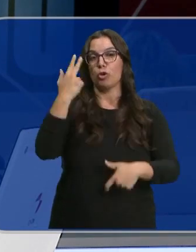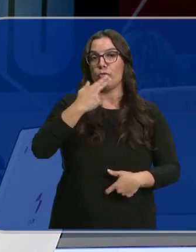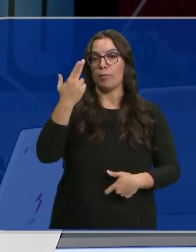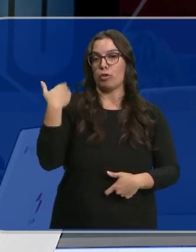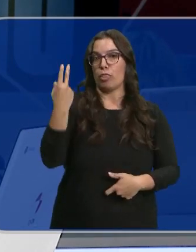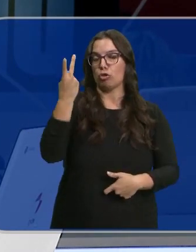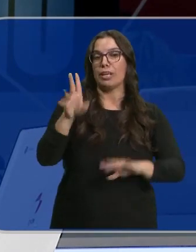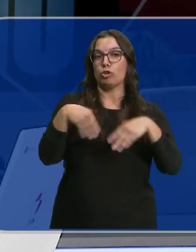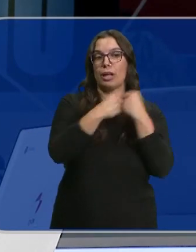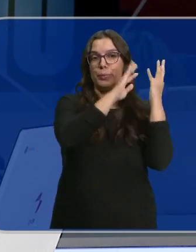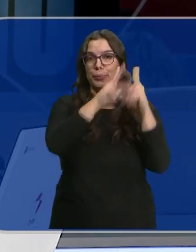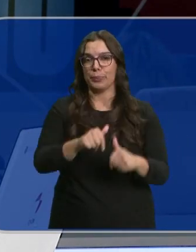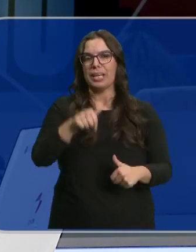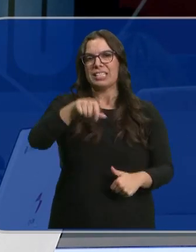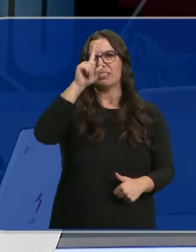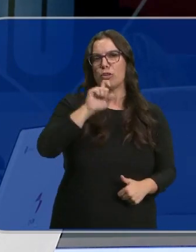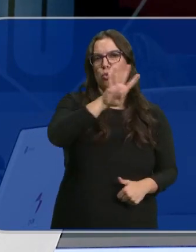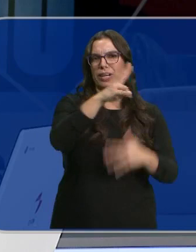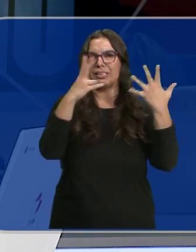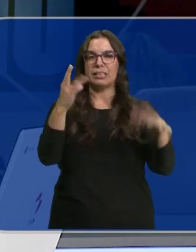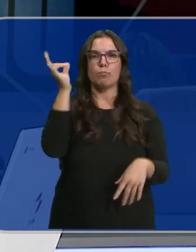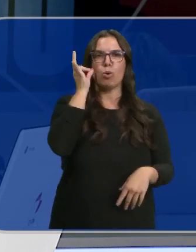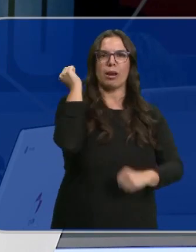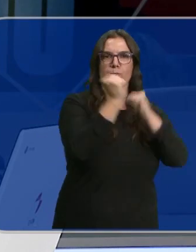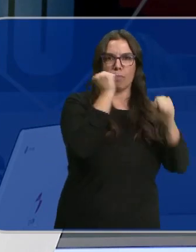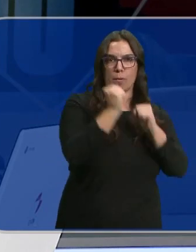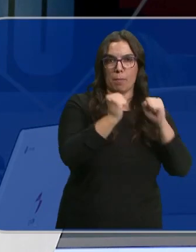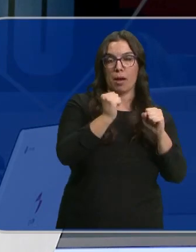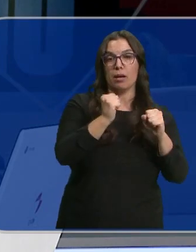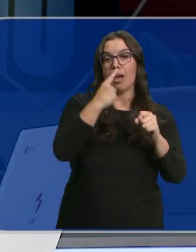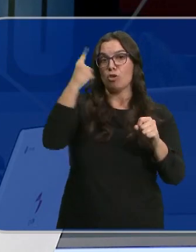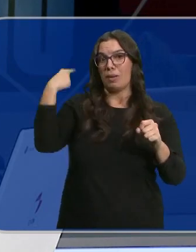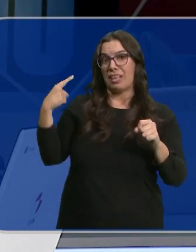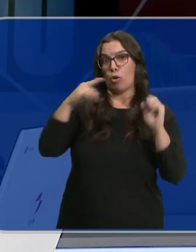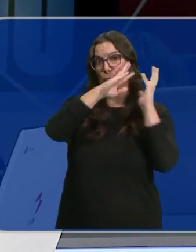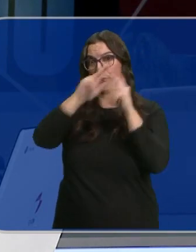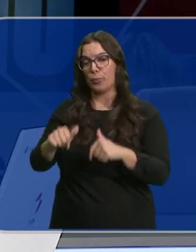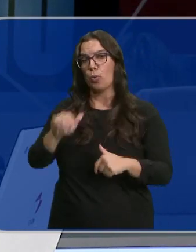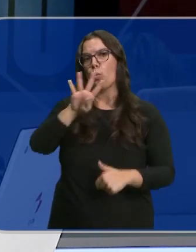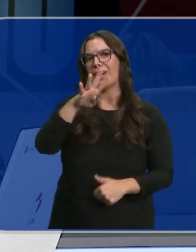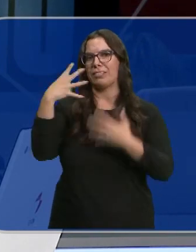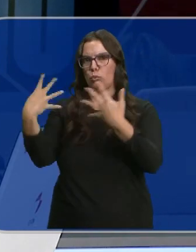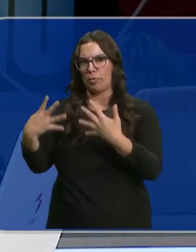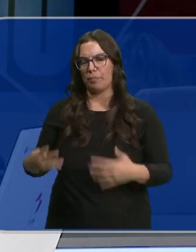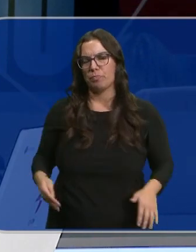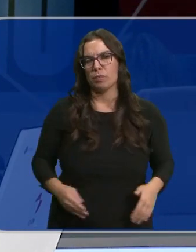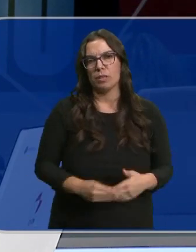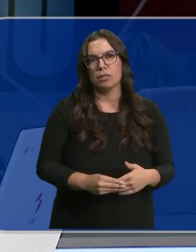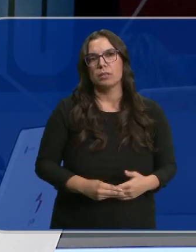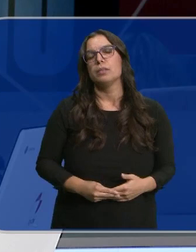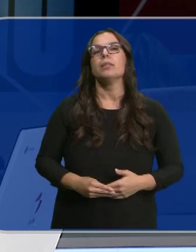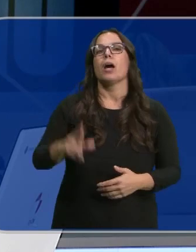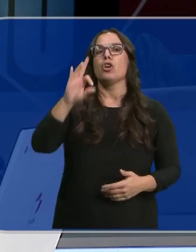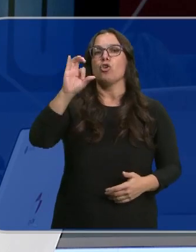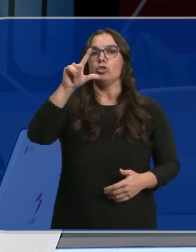últimos casos eleva ya a 47 el número de mujeres muertas este año, cuando en todo 2022 la cifra ascendió a 49. Victoria